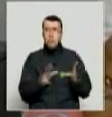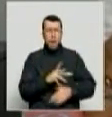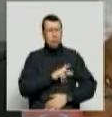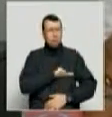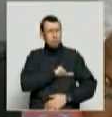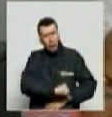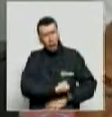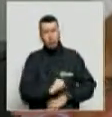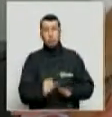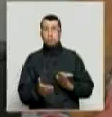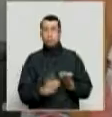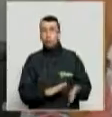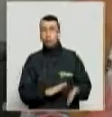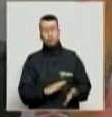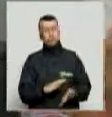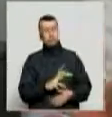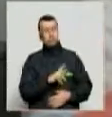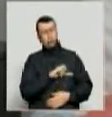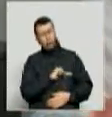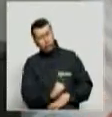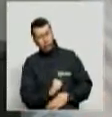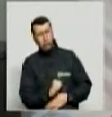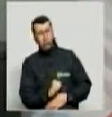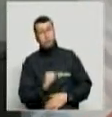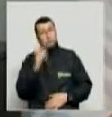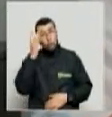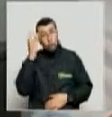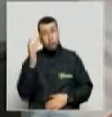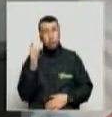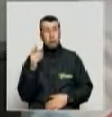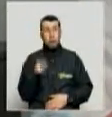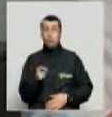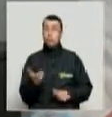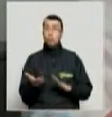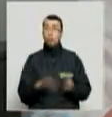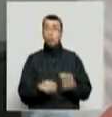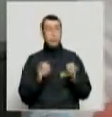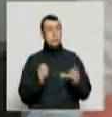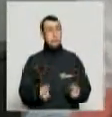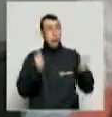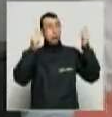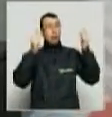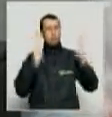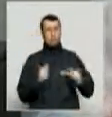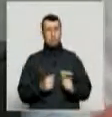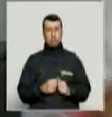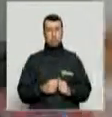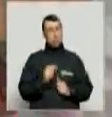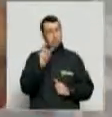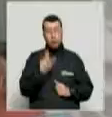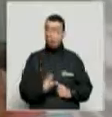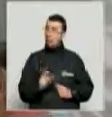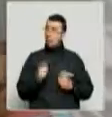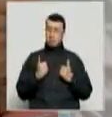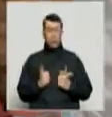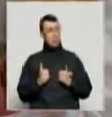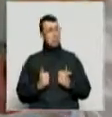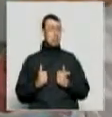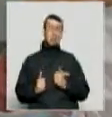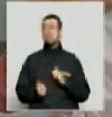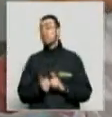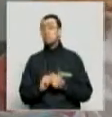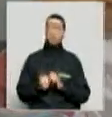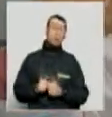personas? Como mucha gente dice, se murió de repente. La persona estaba aliviada, se fue a hacer